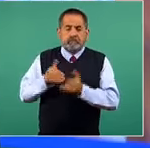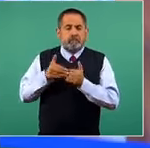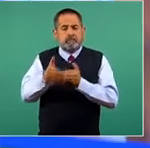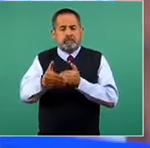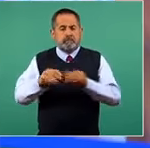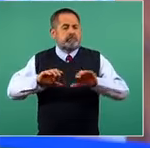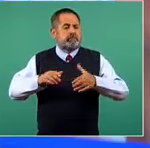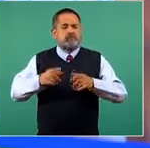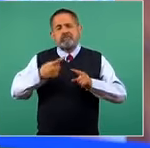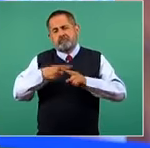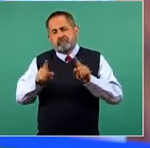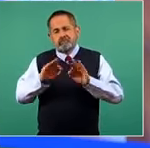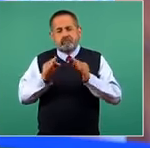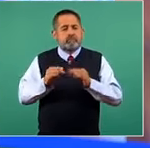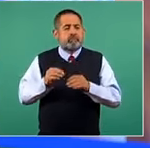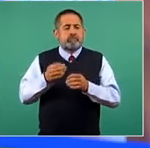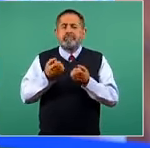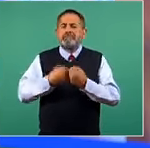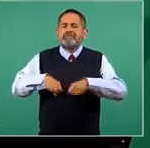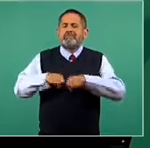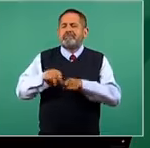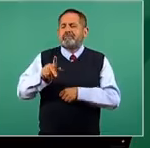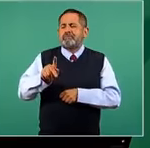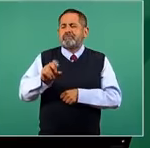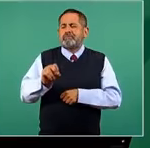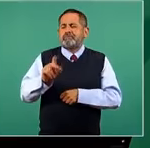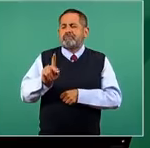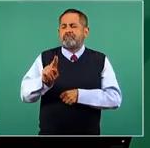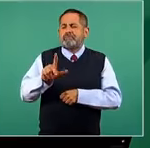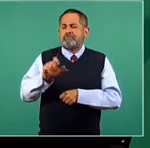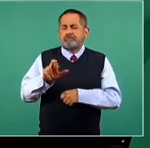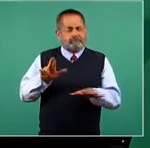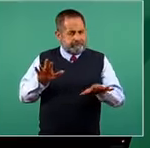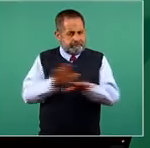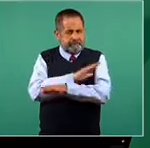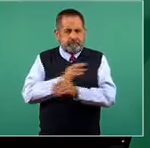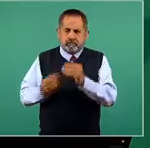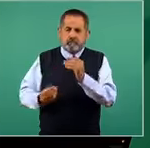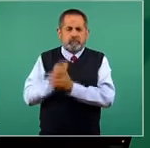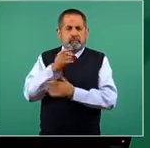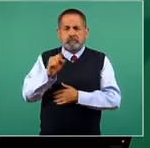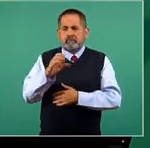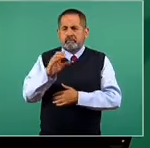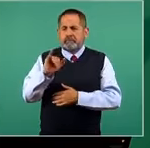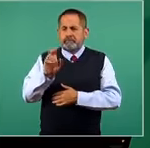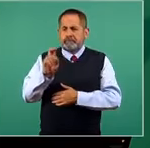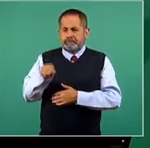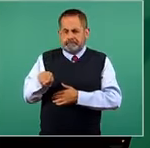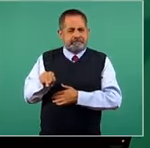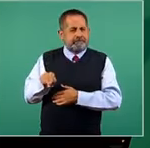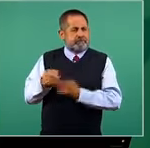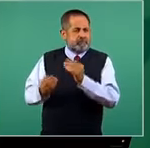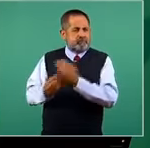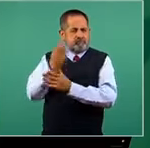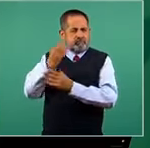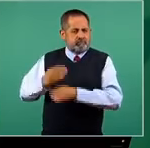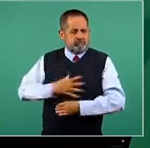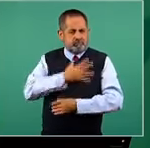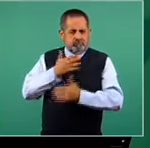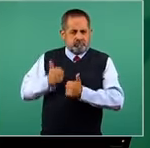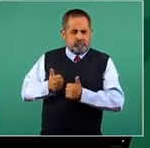modelo de seguro popular y dio lugar al modelo de salud para el bienestar, que es este modelo basado en la